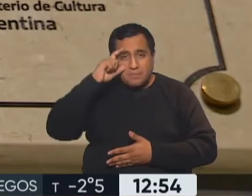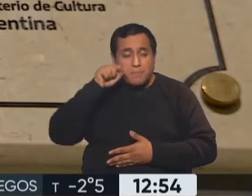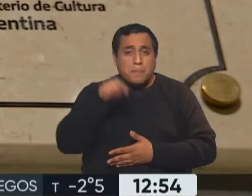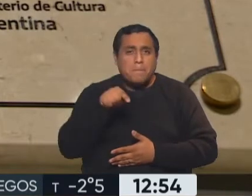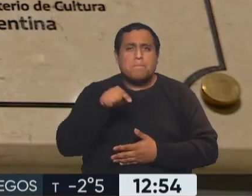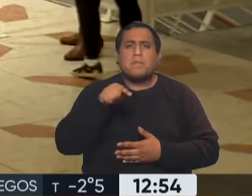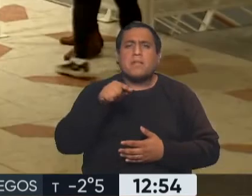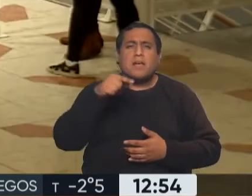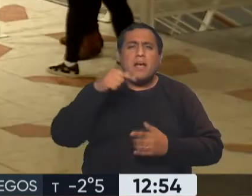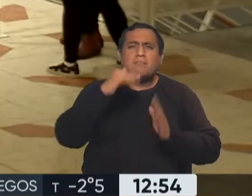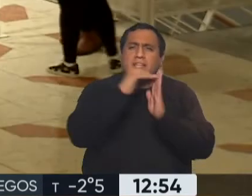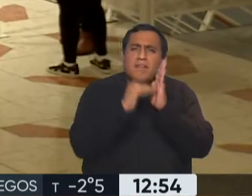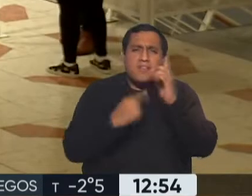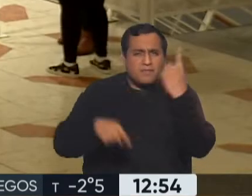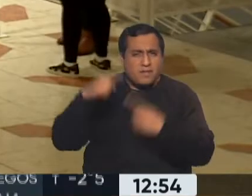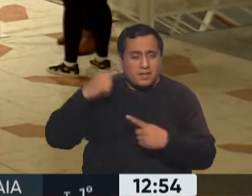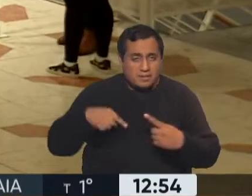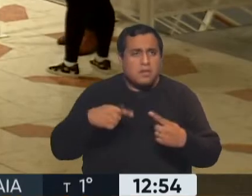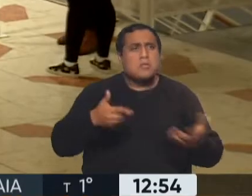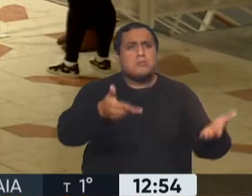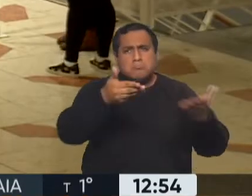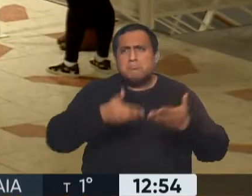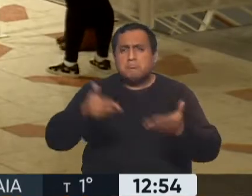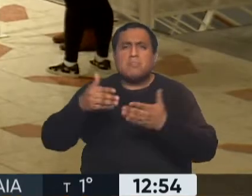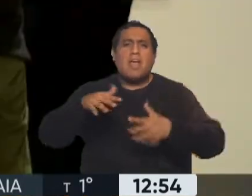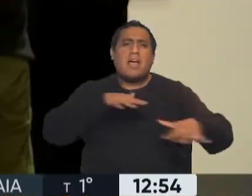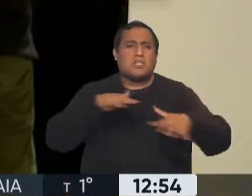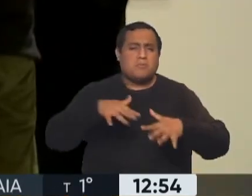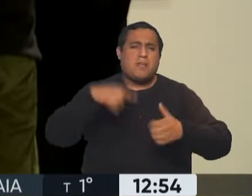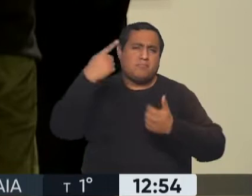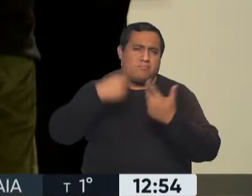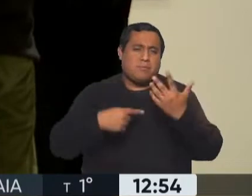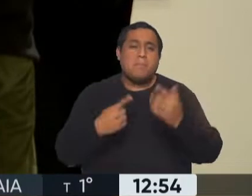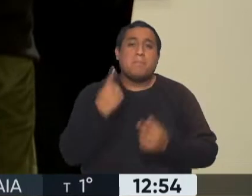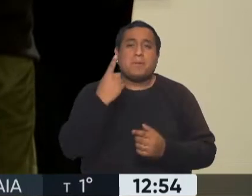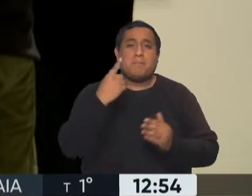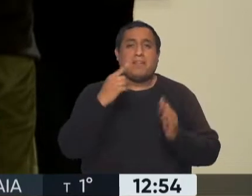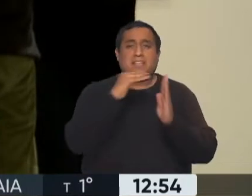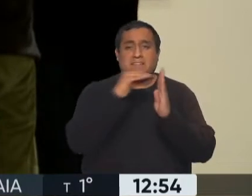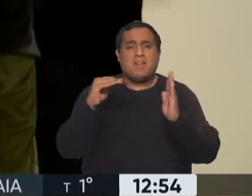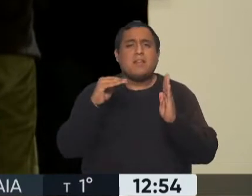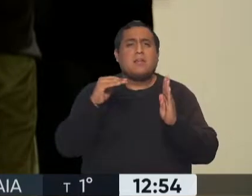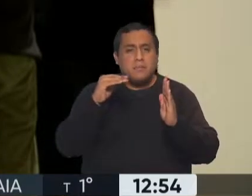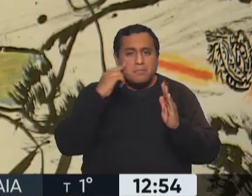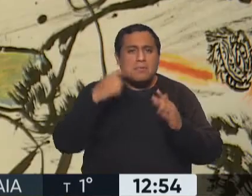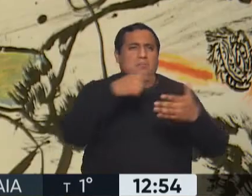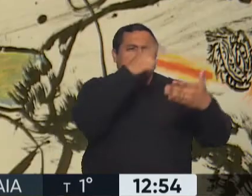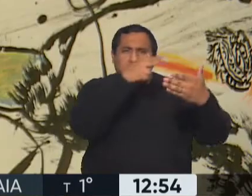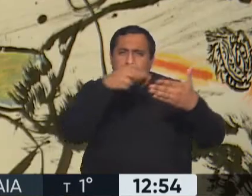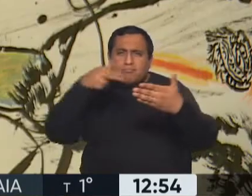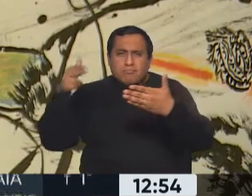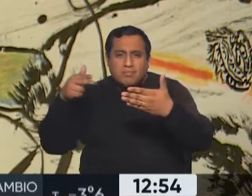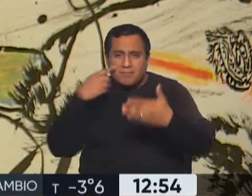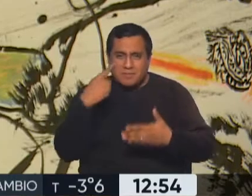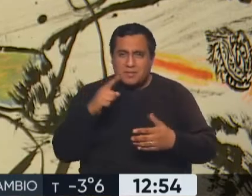distintos niveles con mucha flexibilidad para recibir distintas actividades, como el primer nivel, que tiene una muestra de los artistas plásticos contemporáneos, son las imágenes que